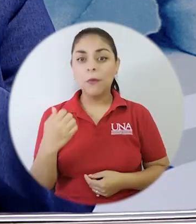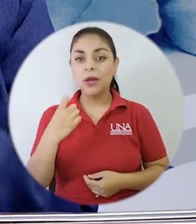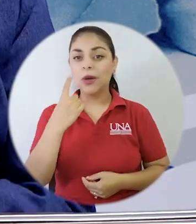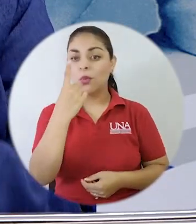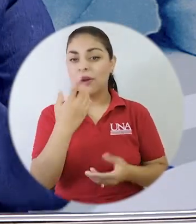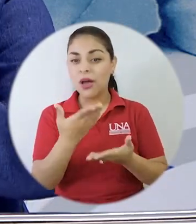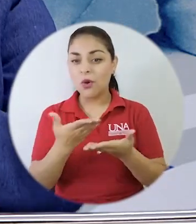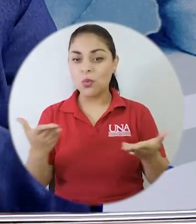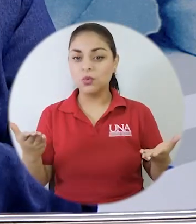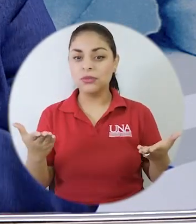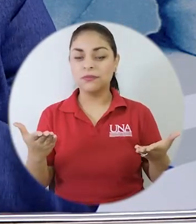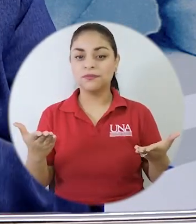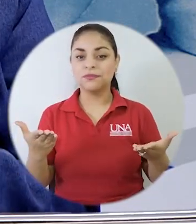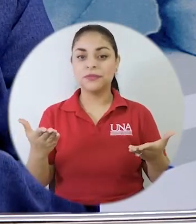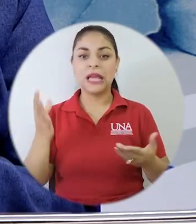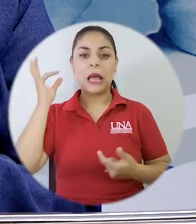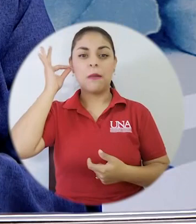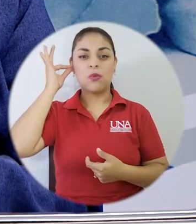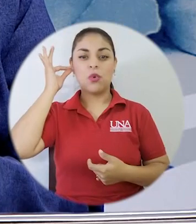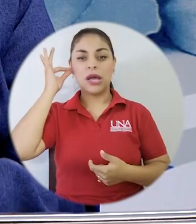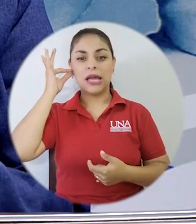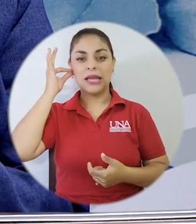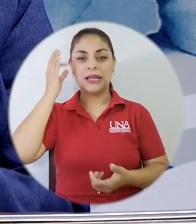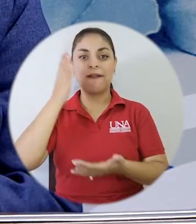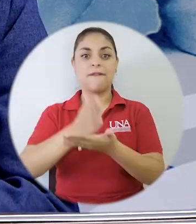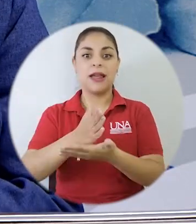cosas que la está